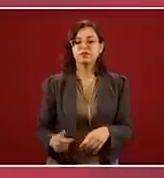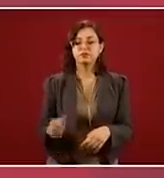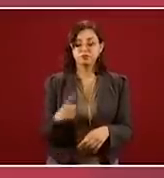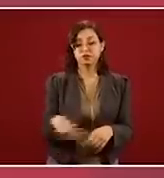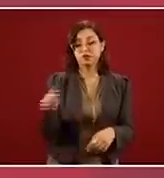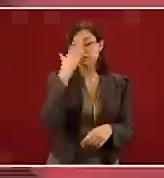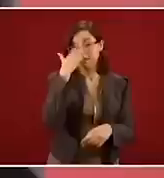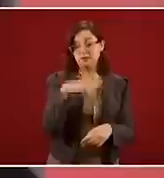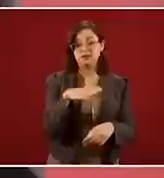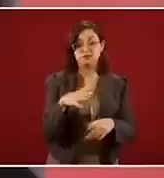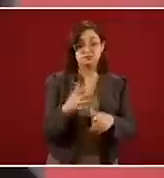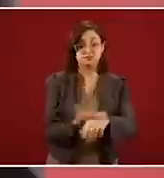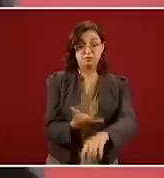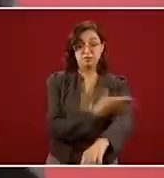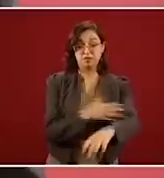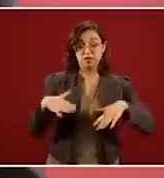A?